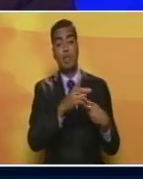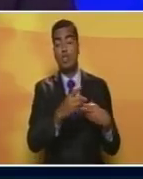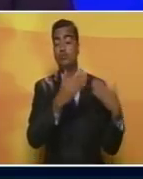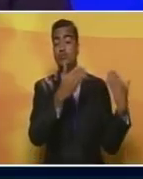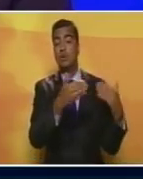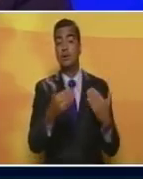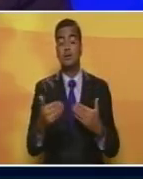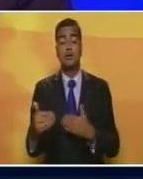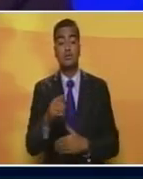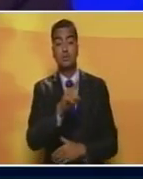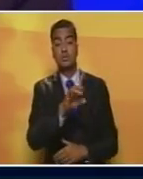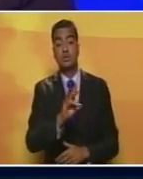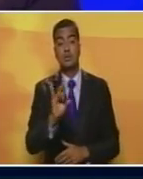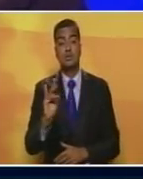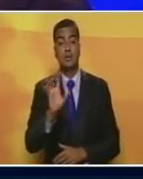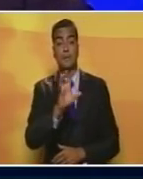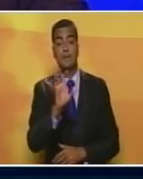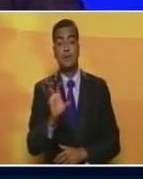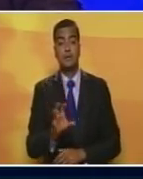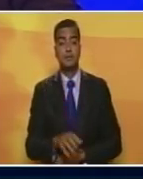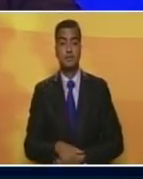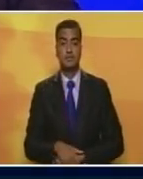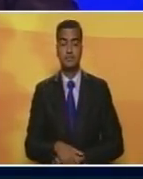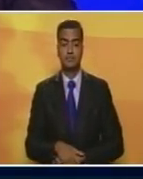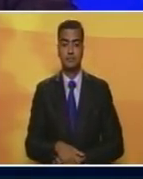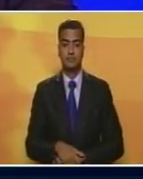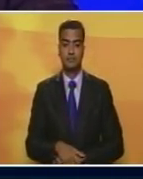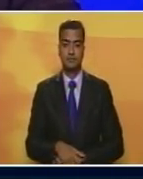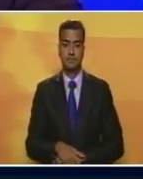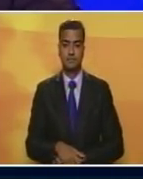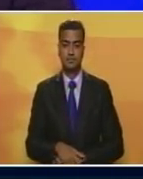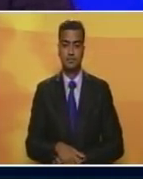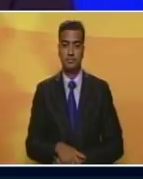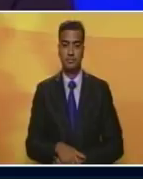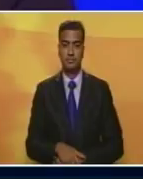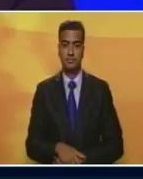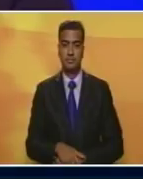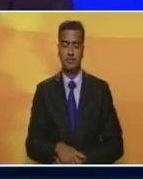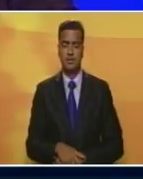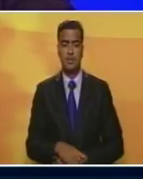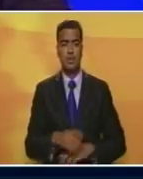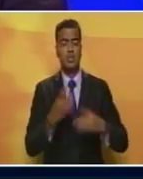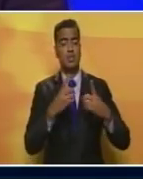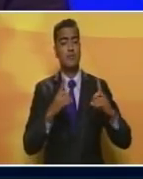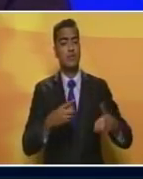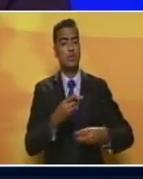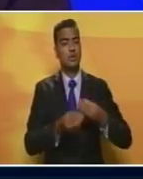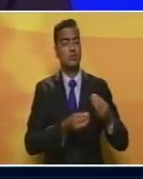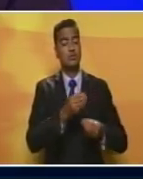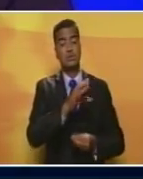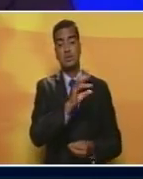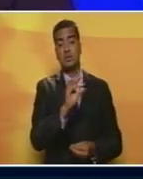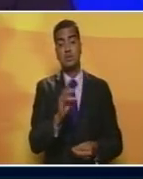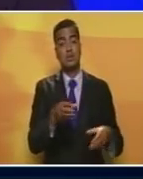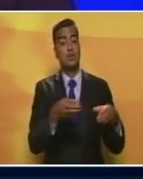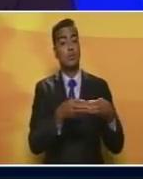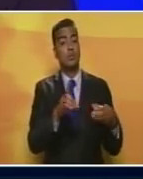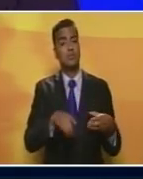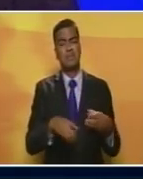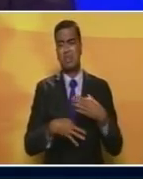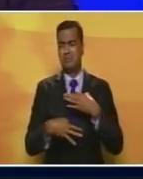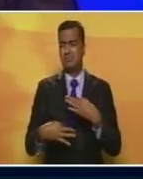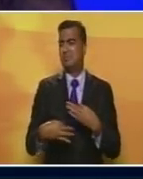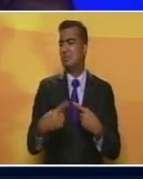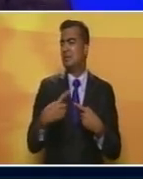como gobernadores y ahí hay 4 gobernadores de la oposición. Y en segundo lugar, ¿qué legitimidad nos puede dar la Unión Europea o ese grupo de